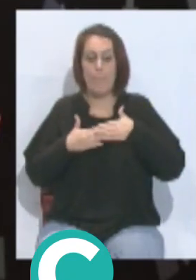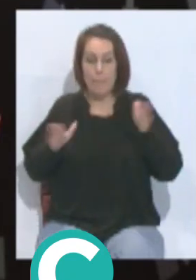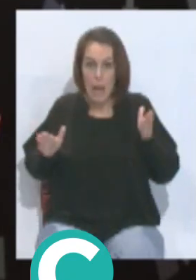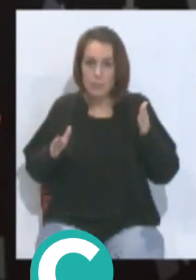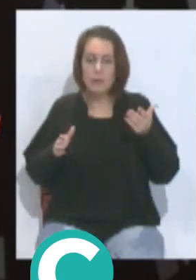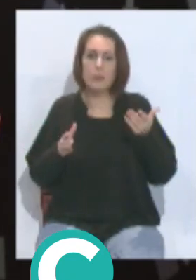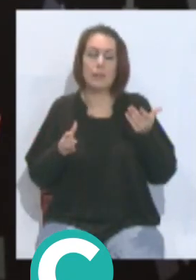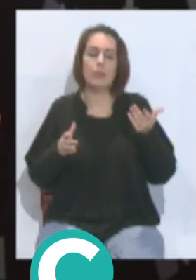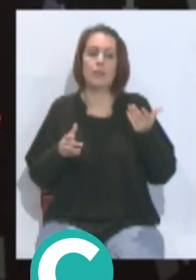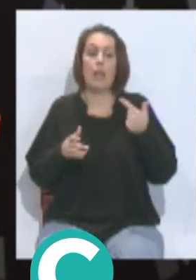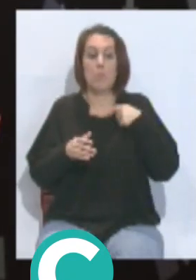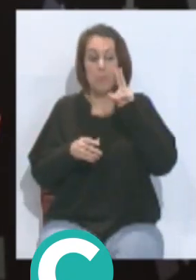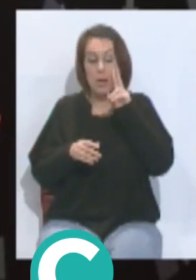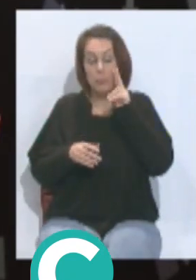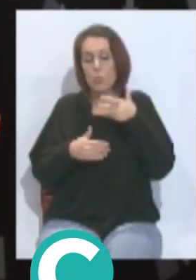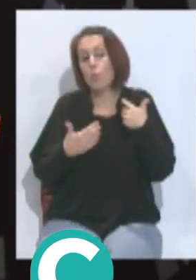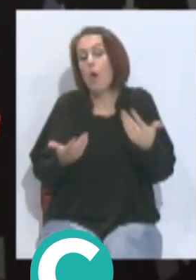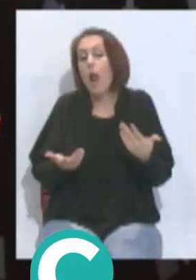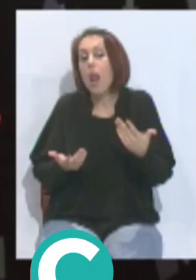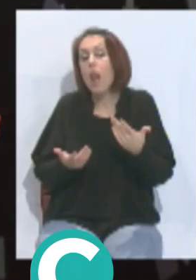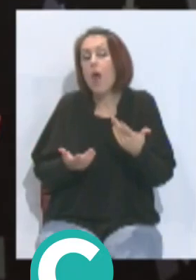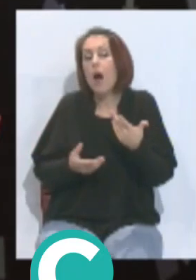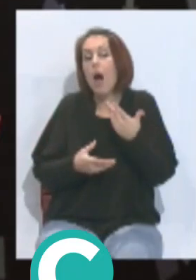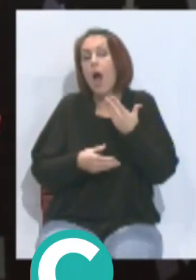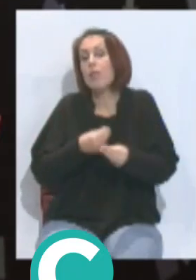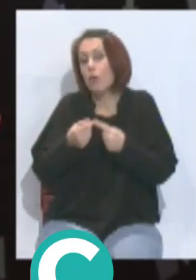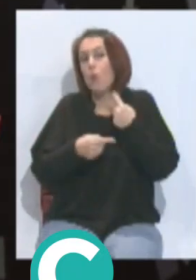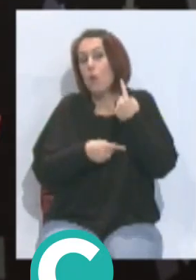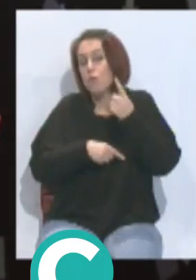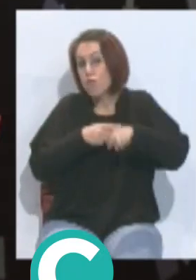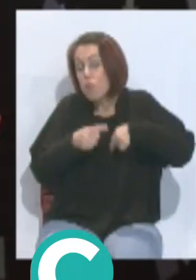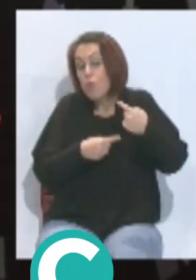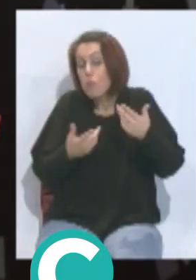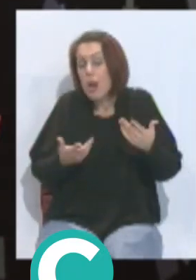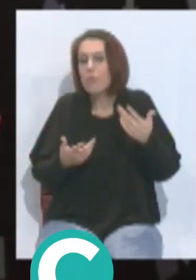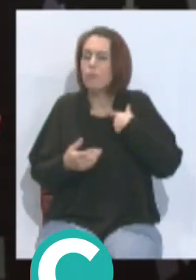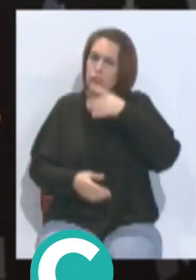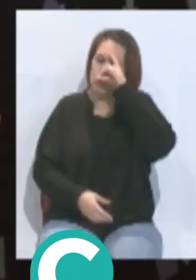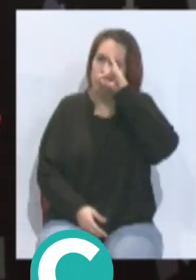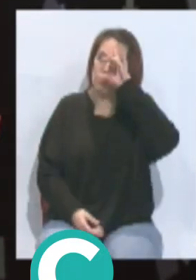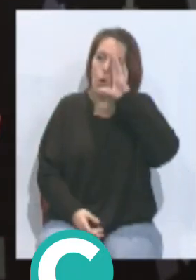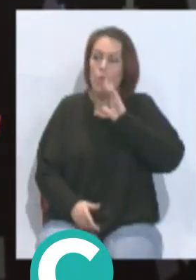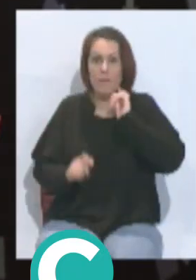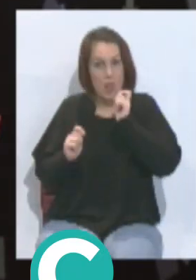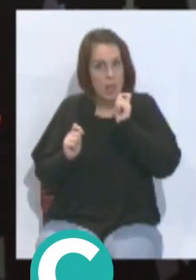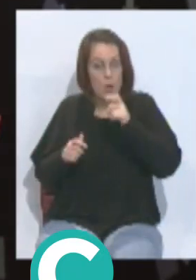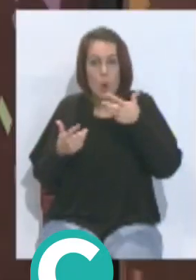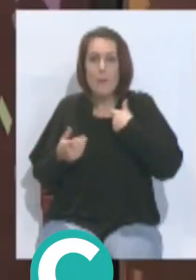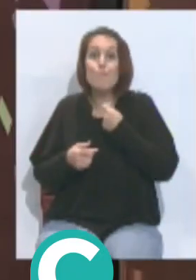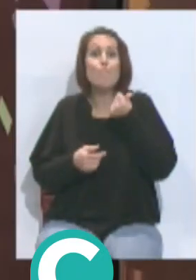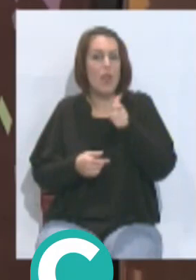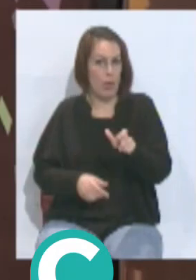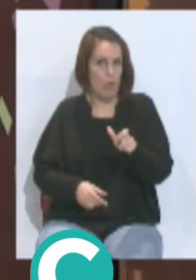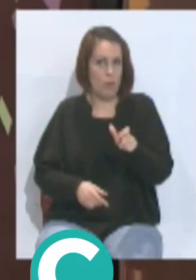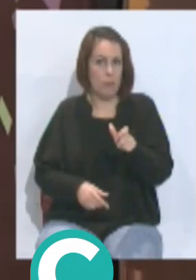viendo cuáles vamos haciendo posteriormente. Me ha sorprendido y, oye, os felicito por ello, el precio, que me